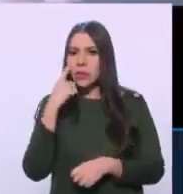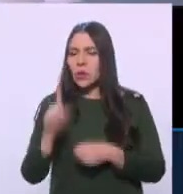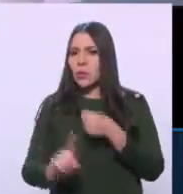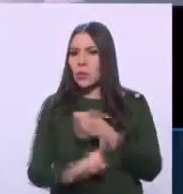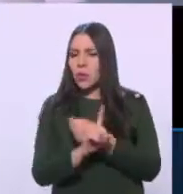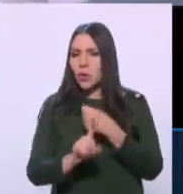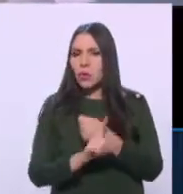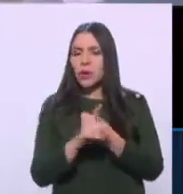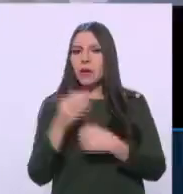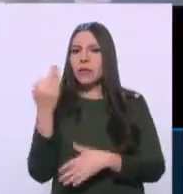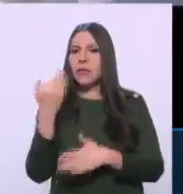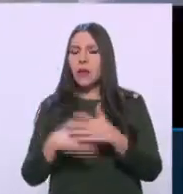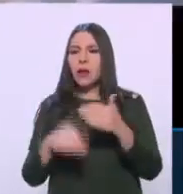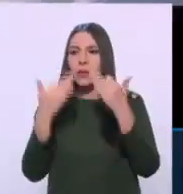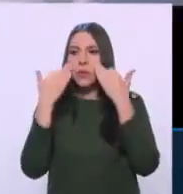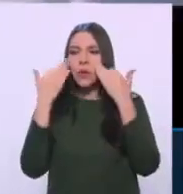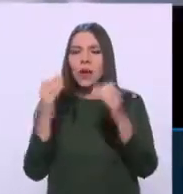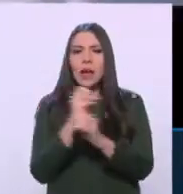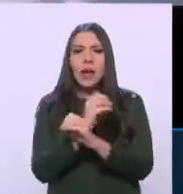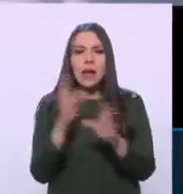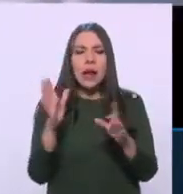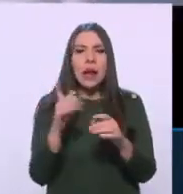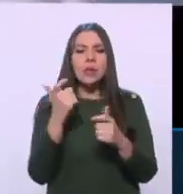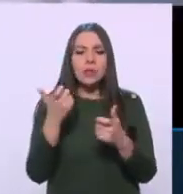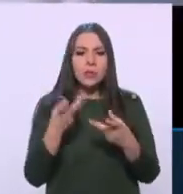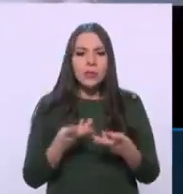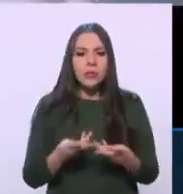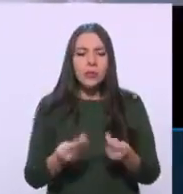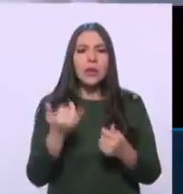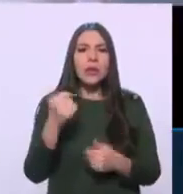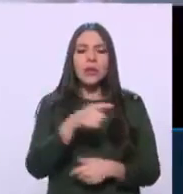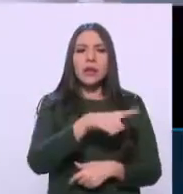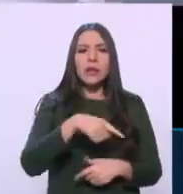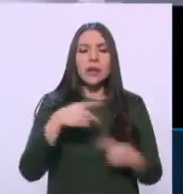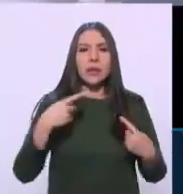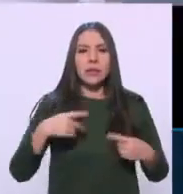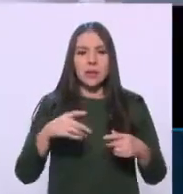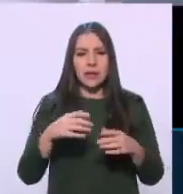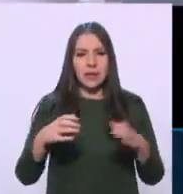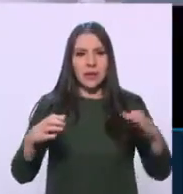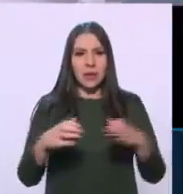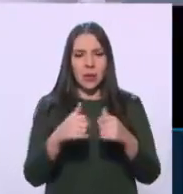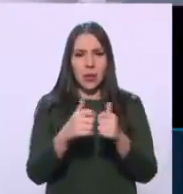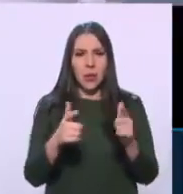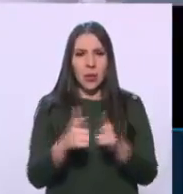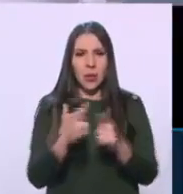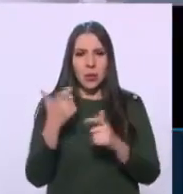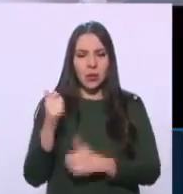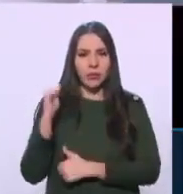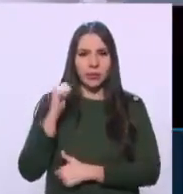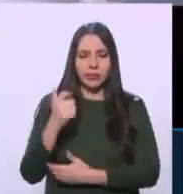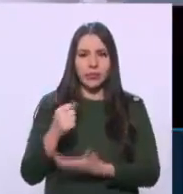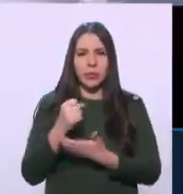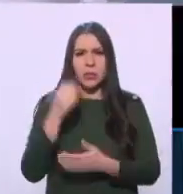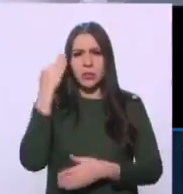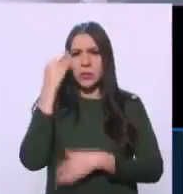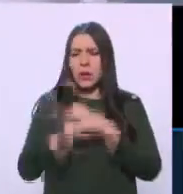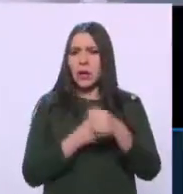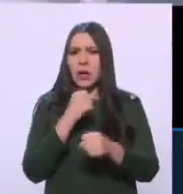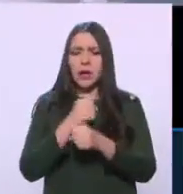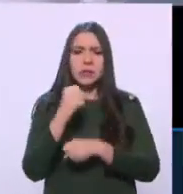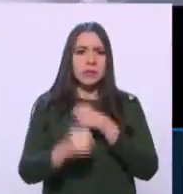acceso a la información, rendición de cuentas y participación ciudadana de los fideicomisos por muchos años, y